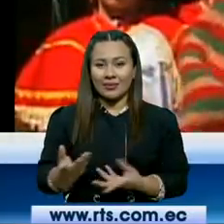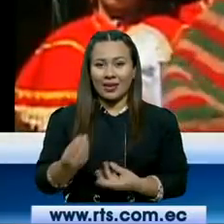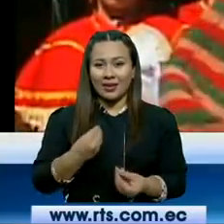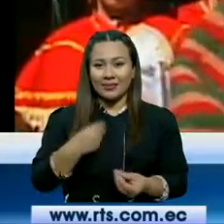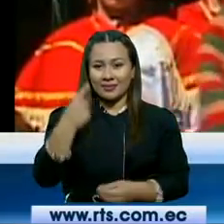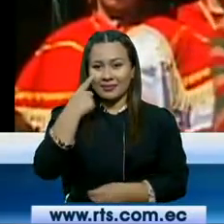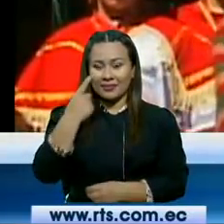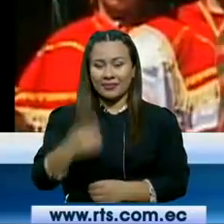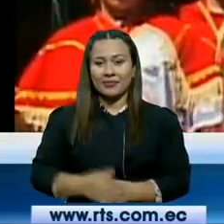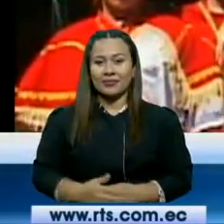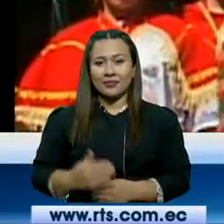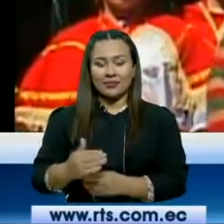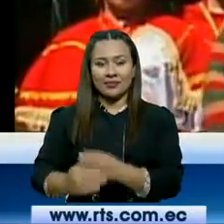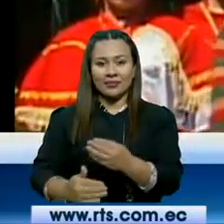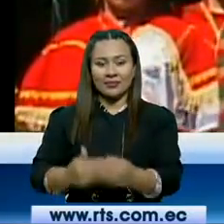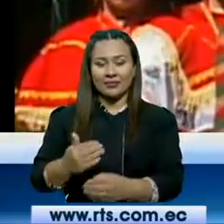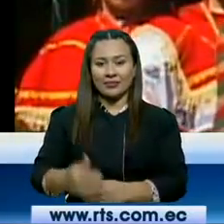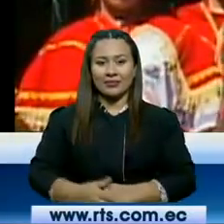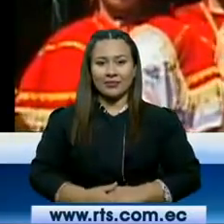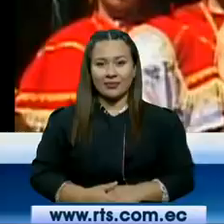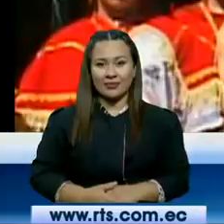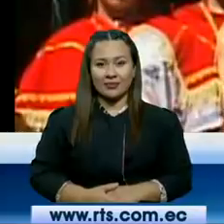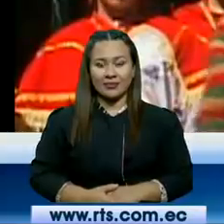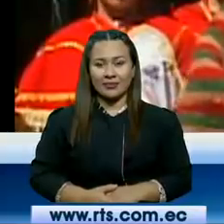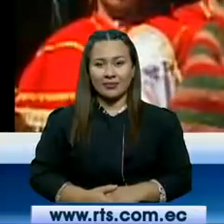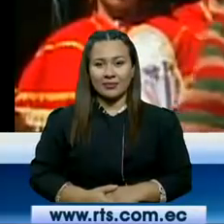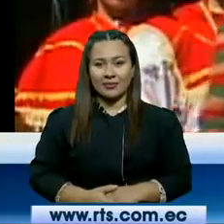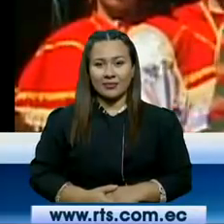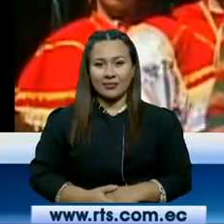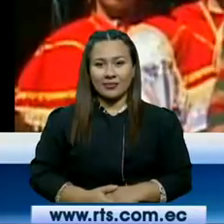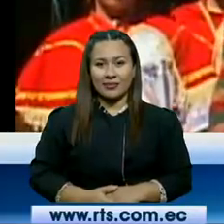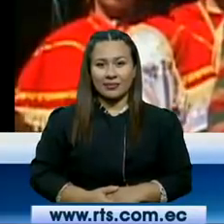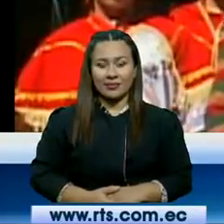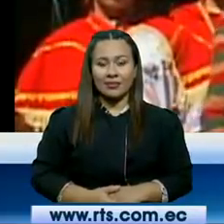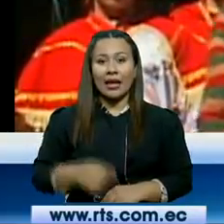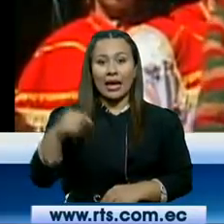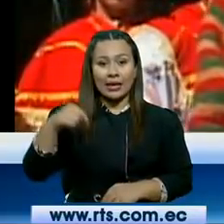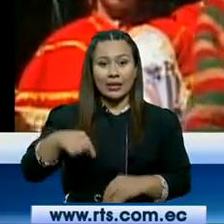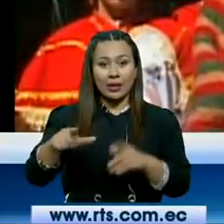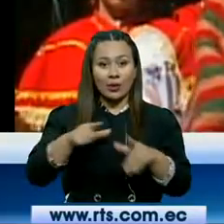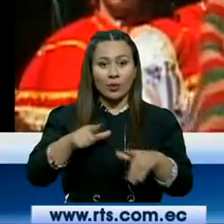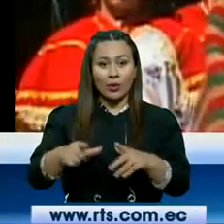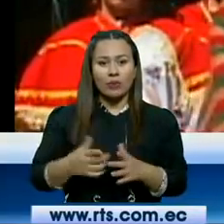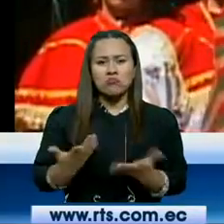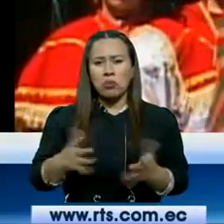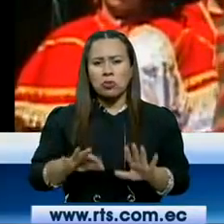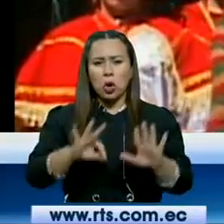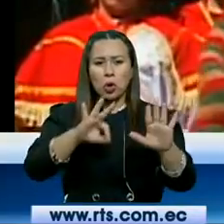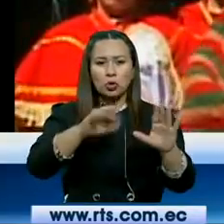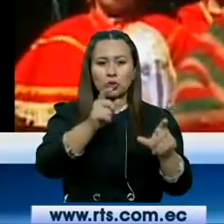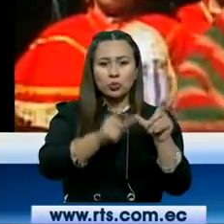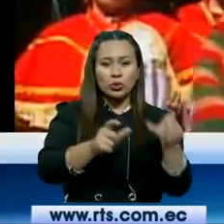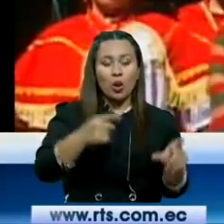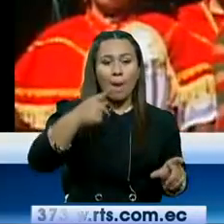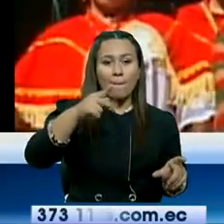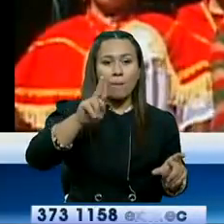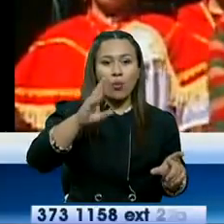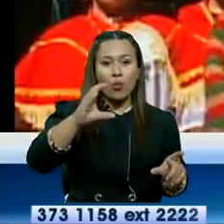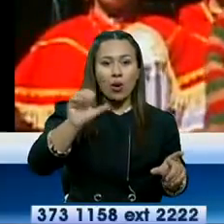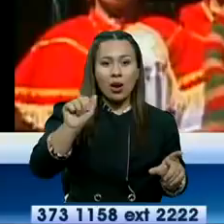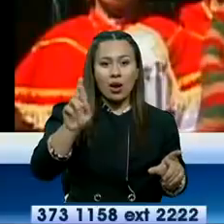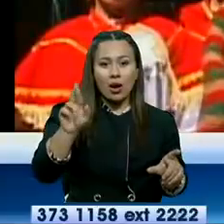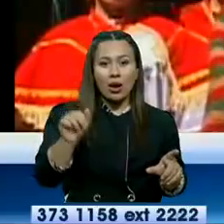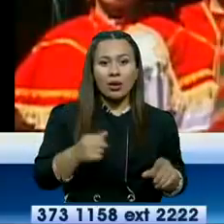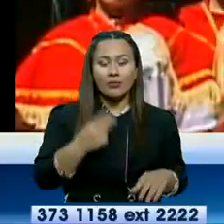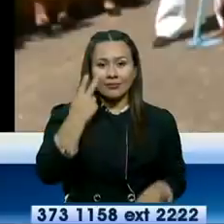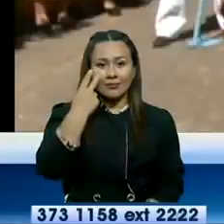su huella muy marcada en lo que tiene que ver con la arqueología. Al menos tenemos acá alrededor de 8 pucarás, uno de ellos está todavía intacto, llamado